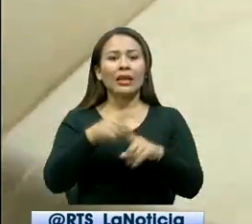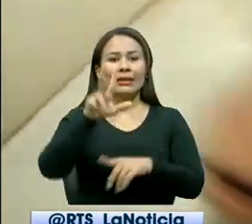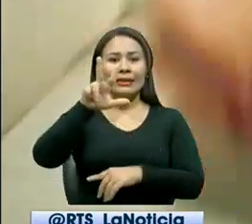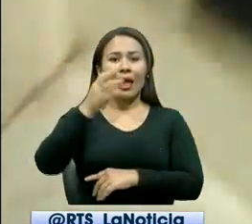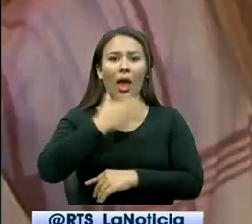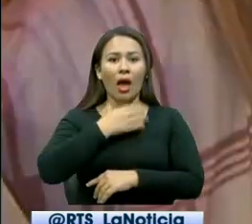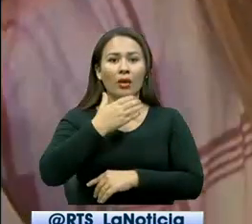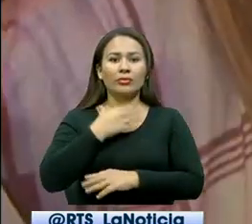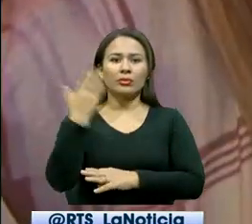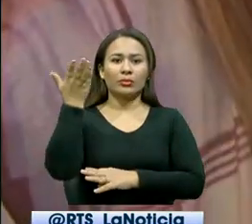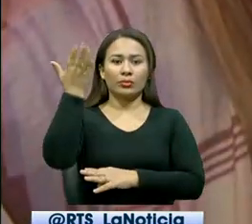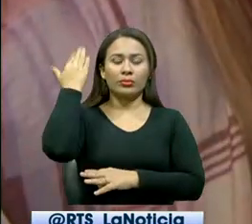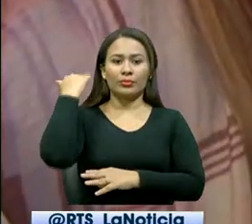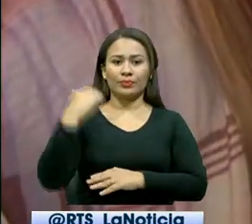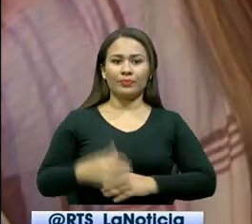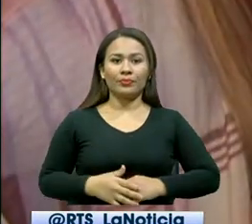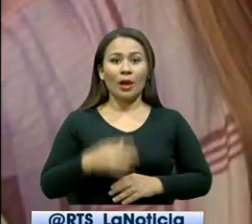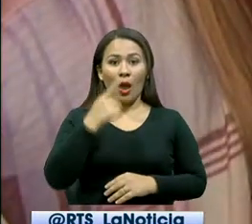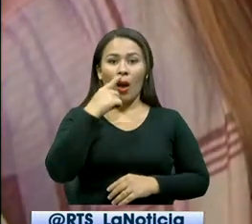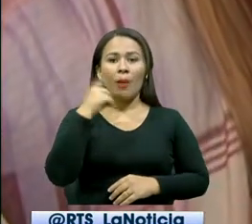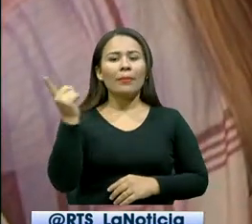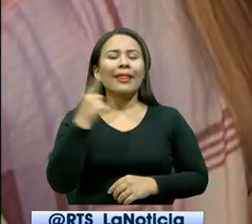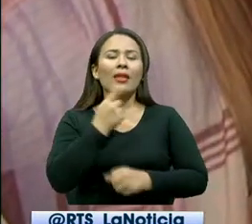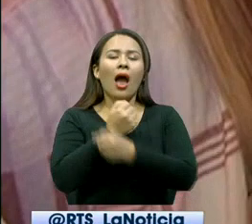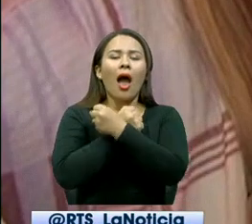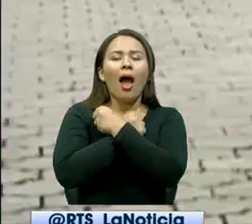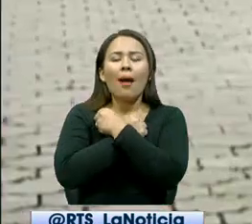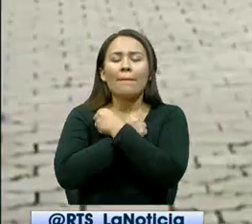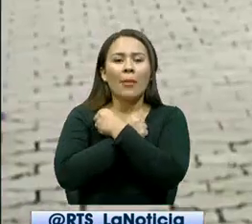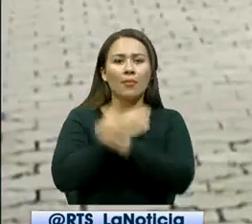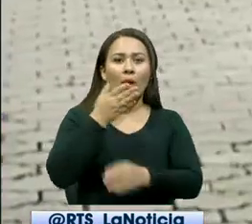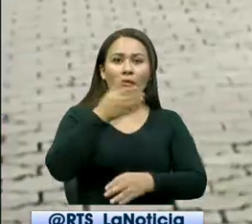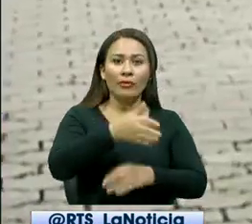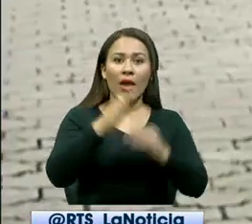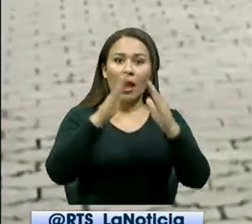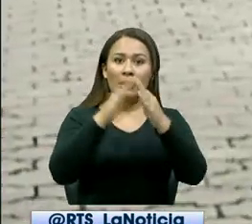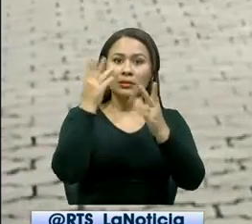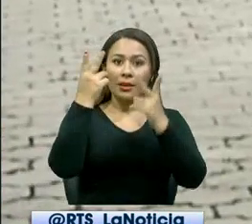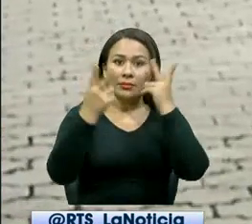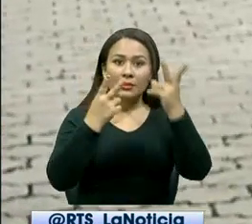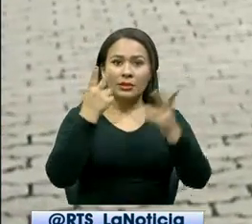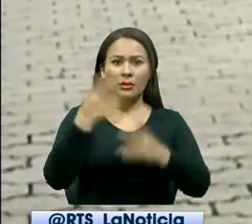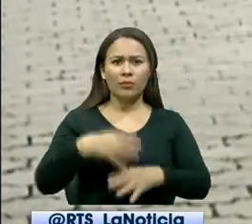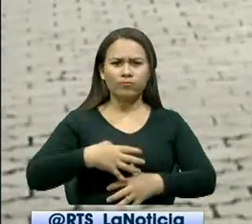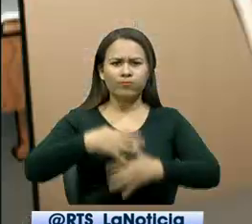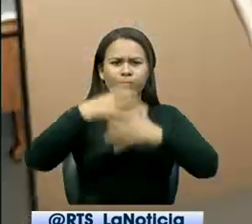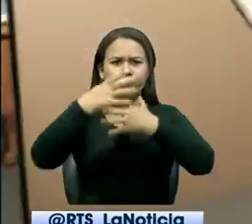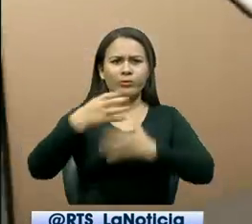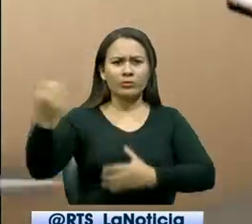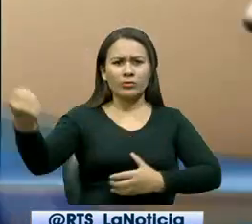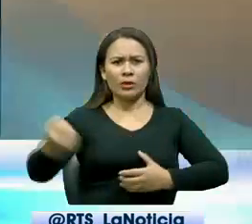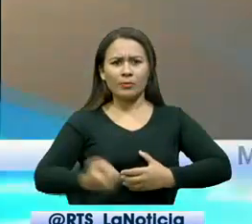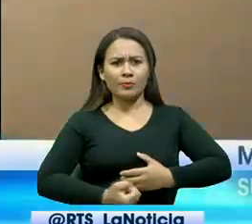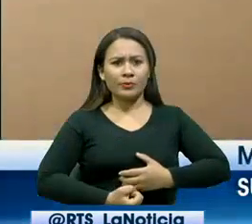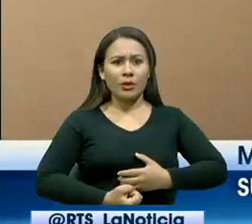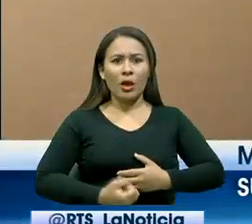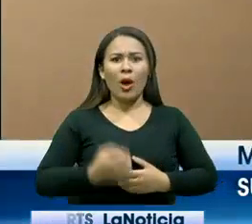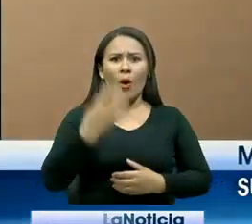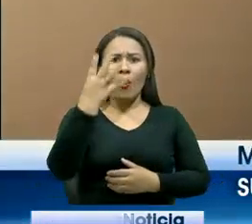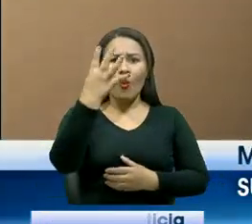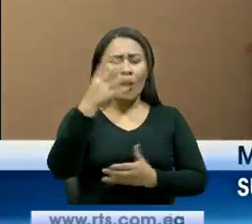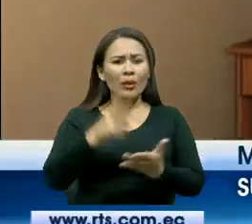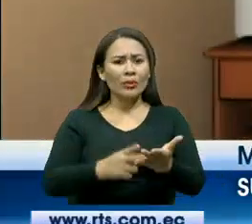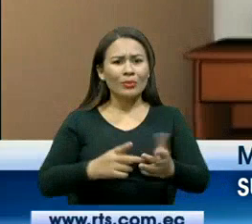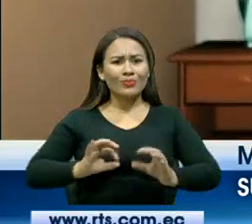vida cambió. El hombre que decía amarla llegó a visitarla a su domicilio y la agresión inició. 4